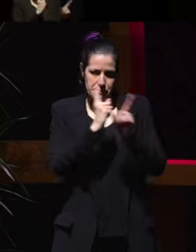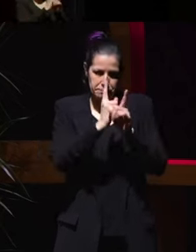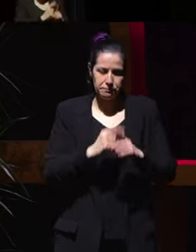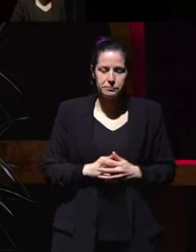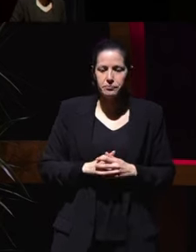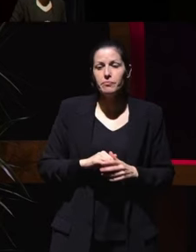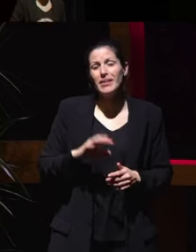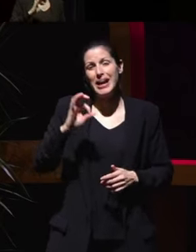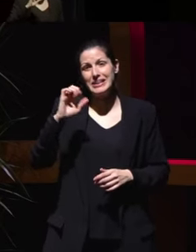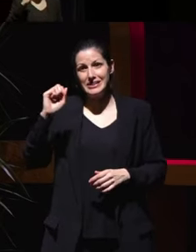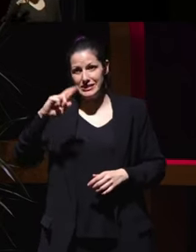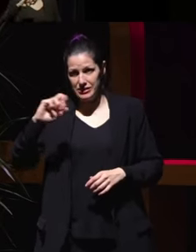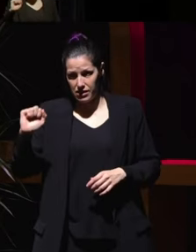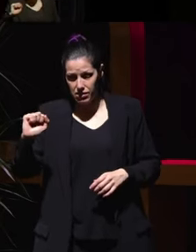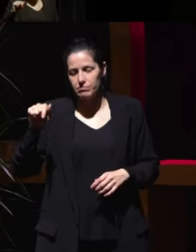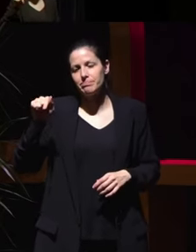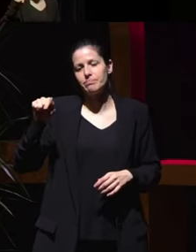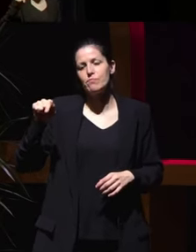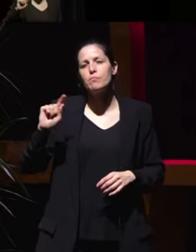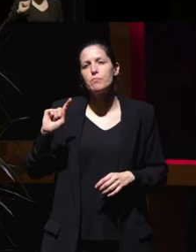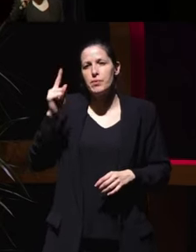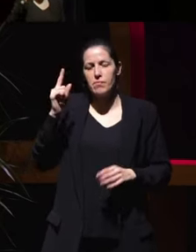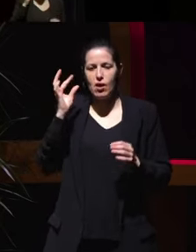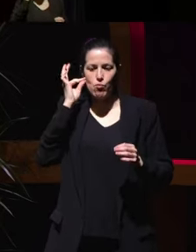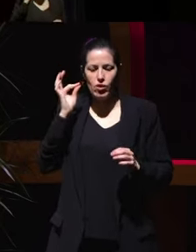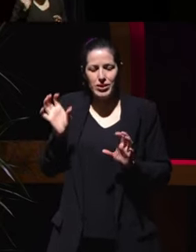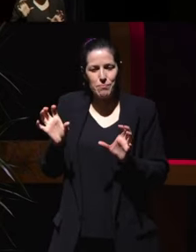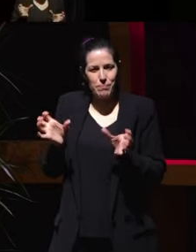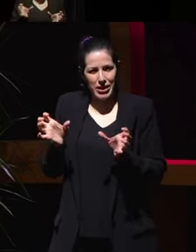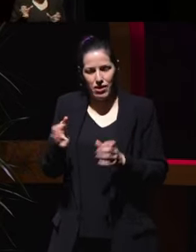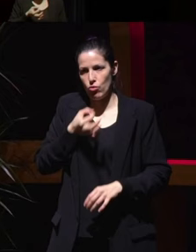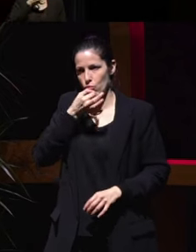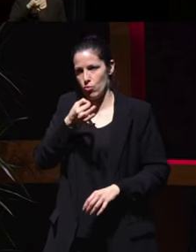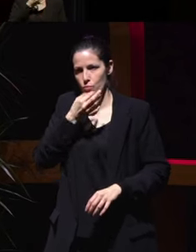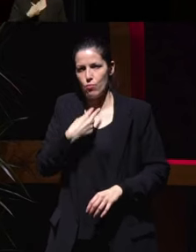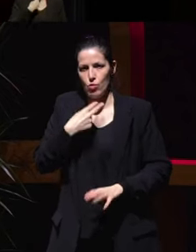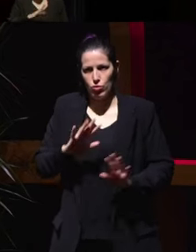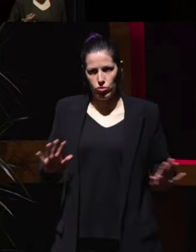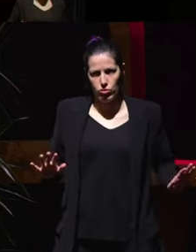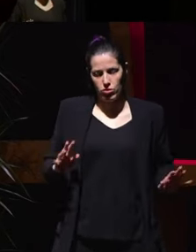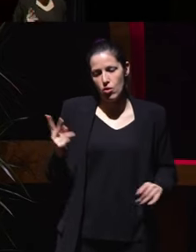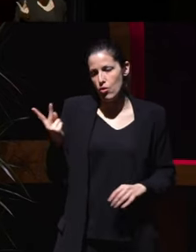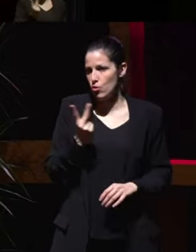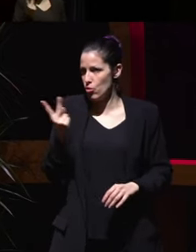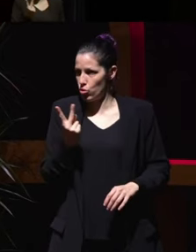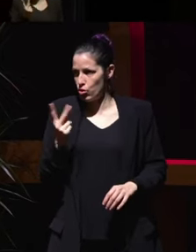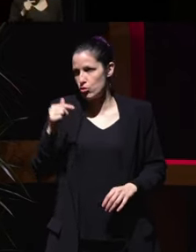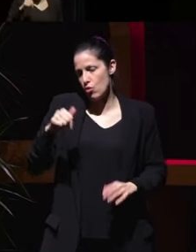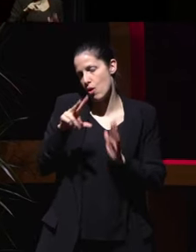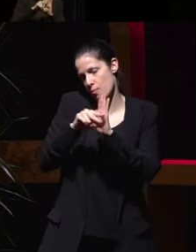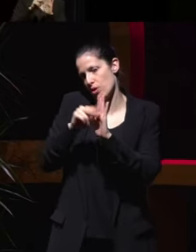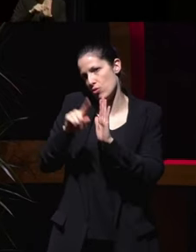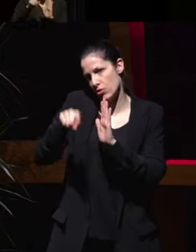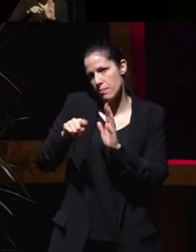primeira muller en narrar un partido, pero neste caso para a radio, para a cadena SER. E as dúas tamén están hoxe aquí